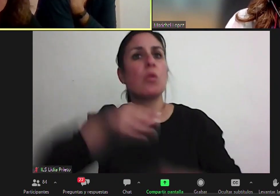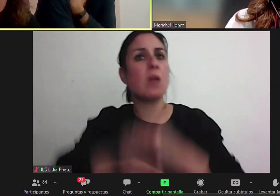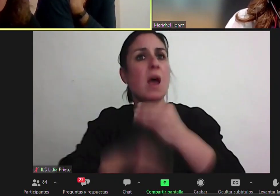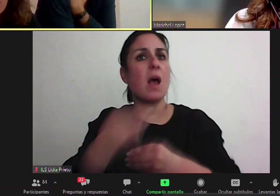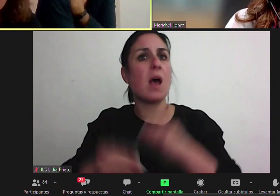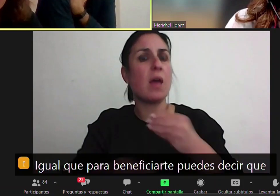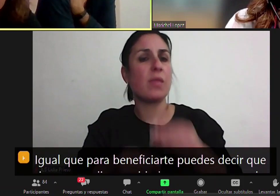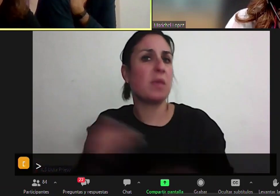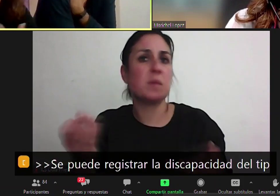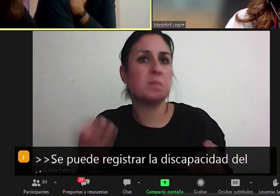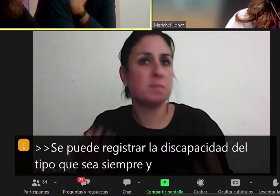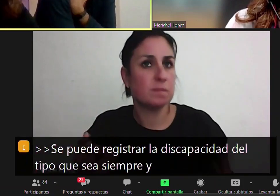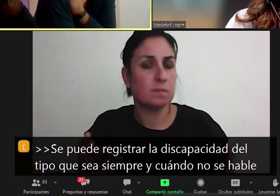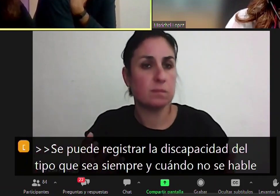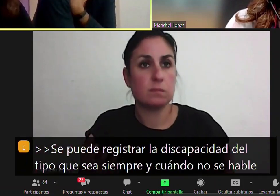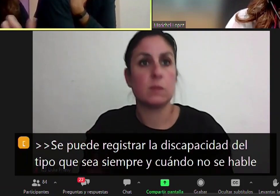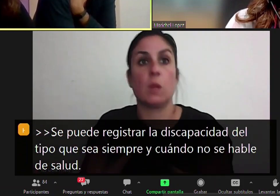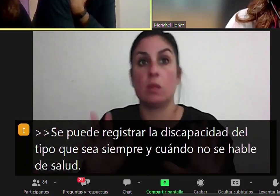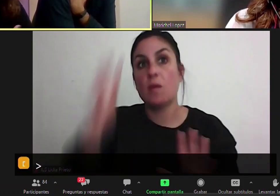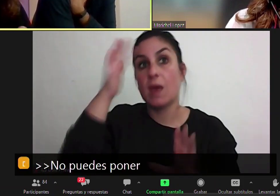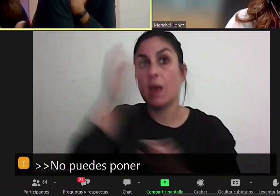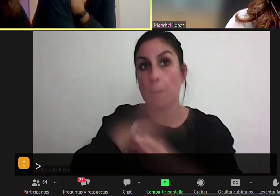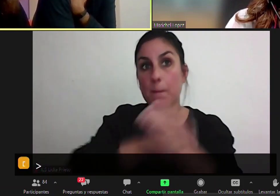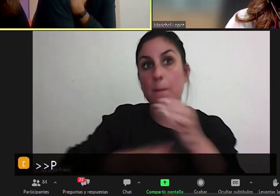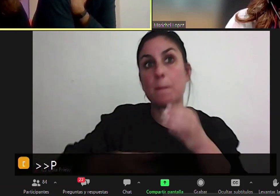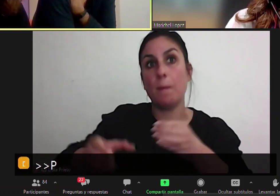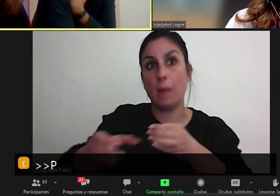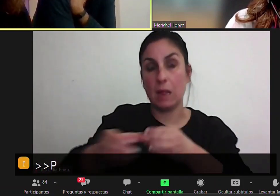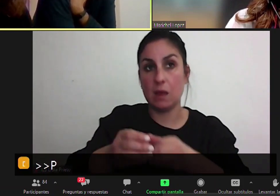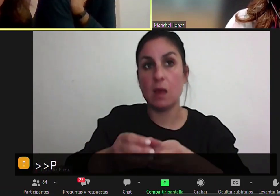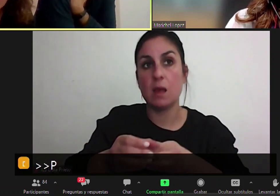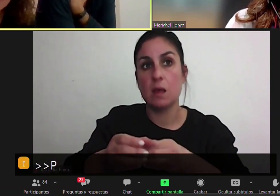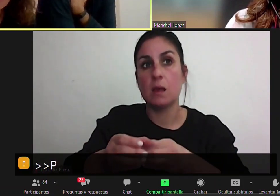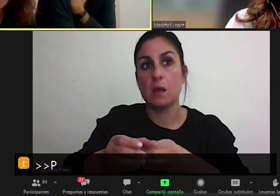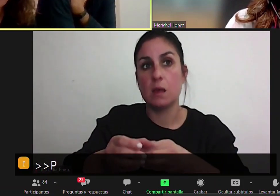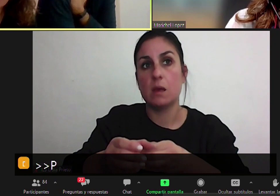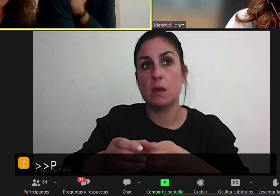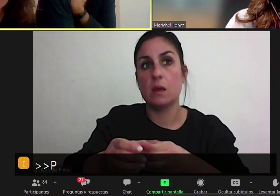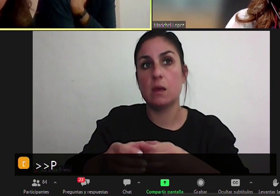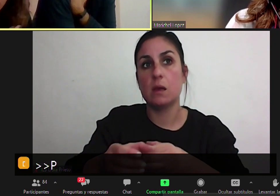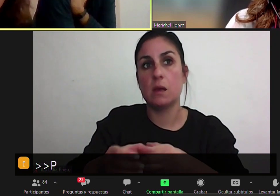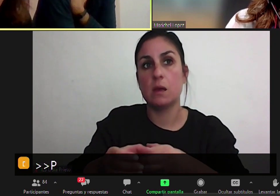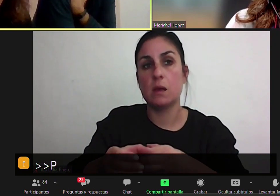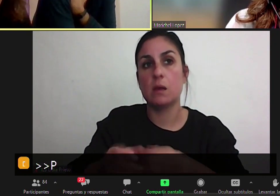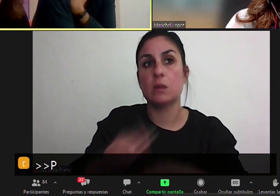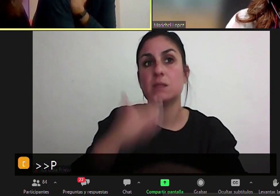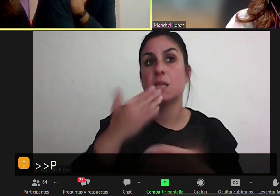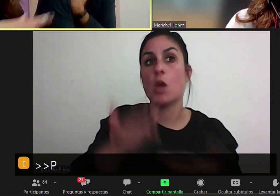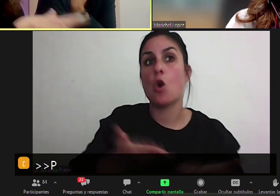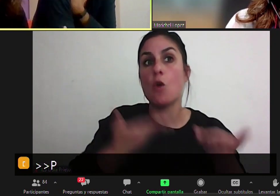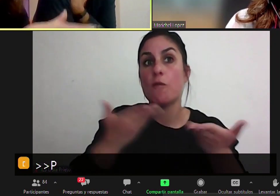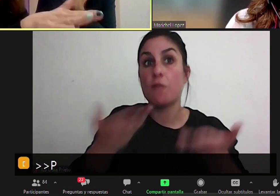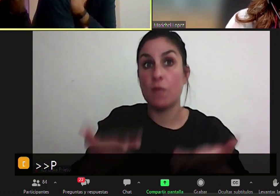importante que desde la empatía de la persona, desde el saber cuando varía a ofrecer, pues puede decir,